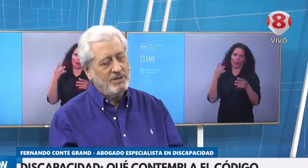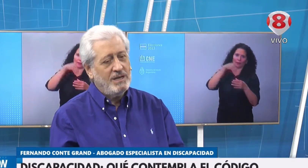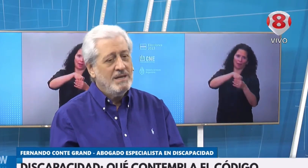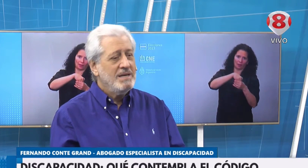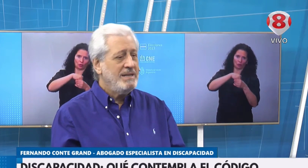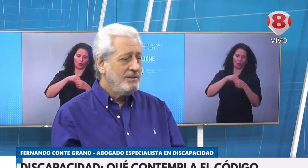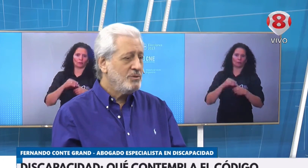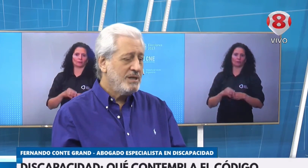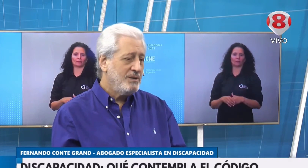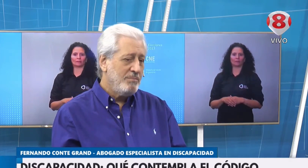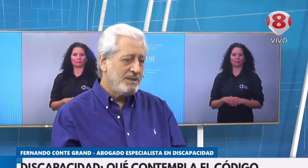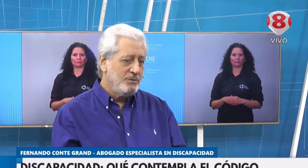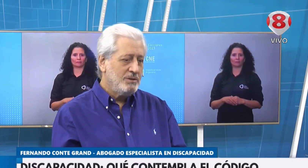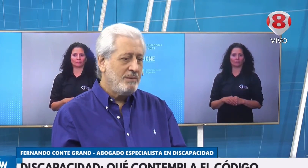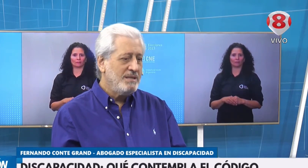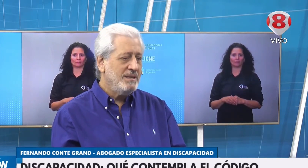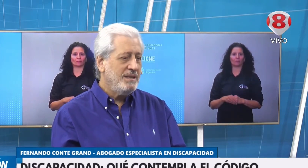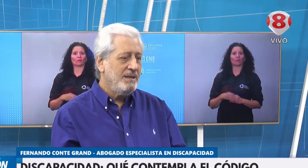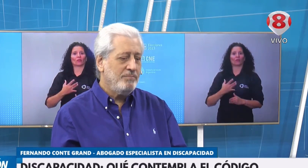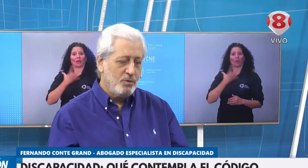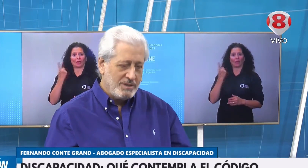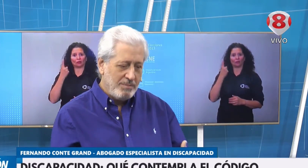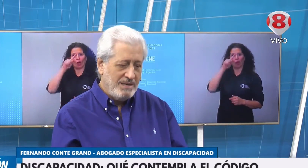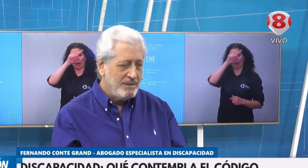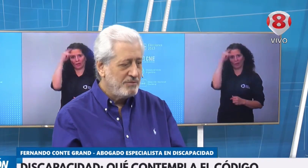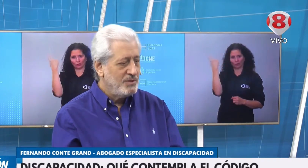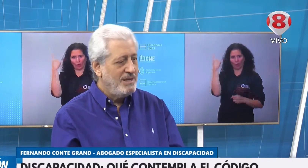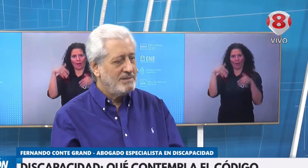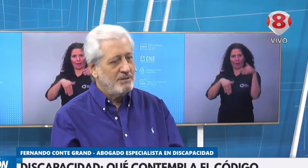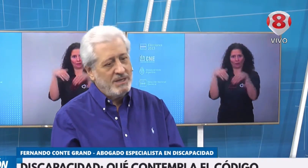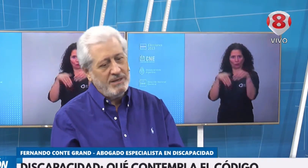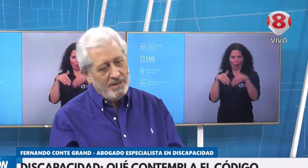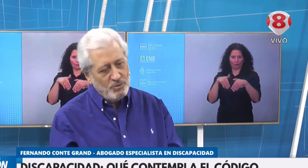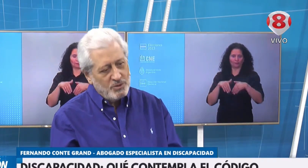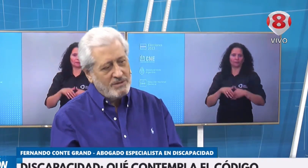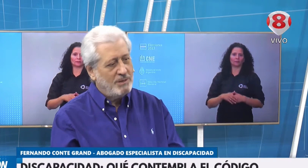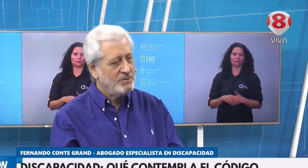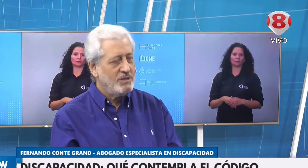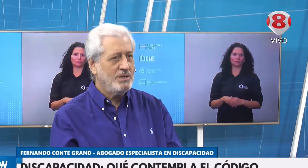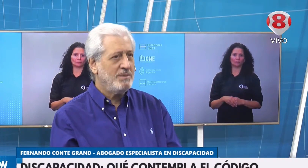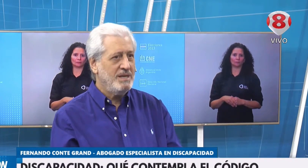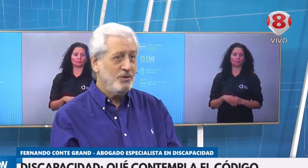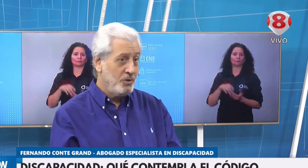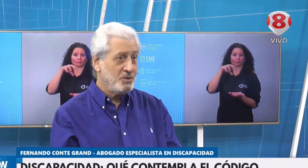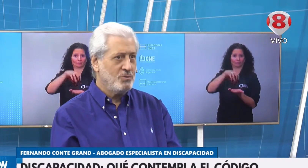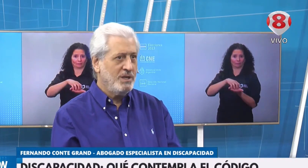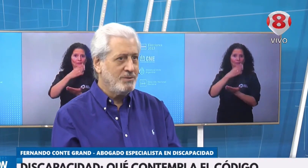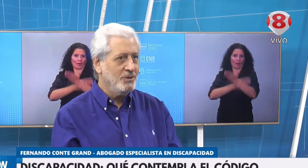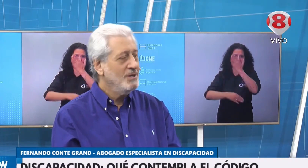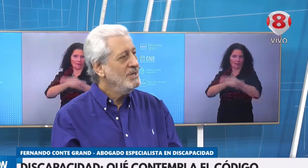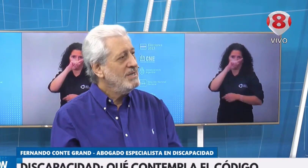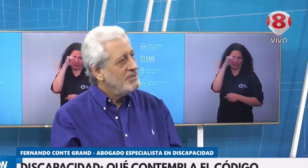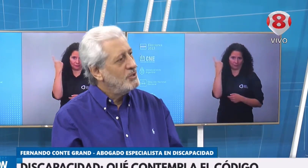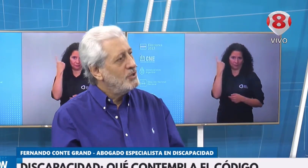referencia a eso el Instituto se creó a partir justamente de por nuestra experiencia profesional saber que en muchos casos las personas con discapacidad no conocen sus